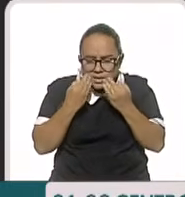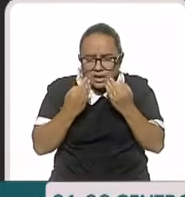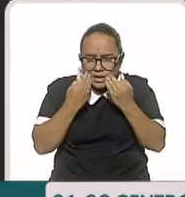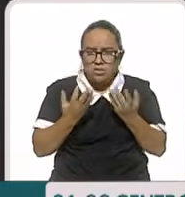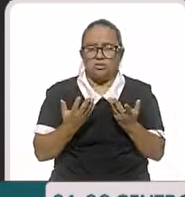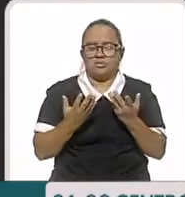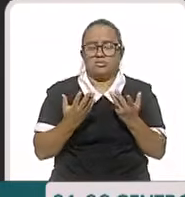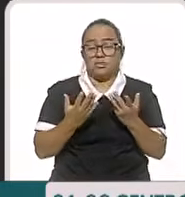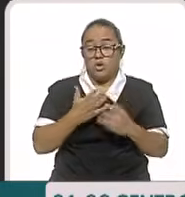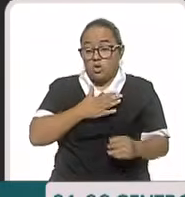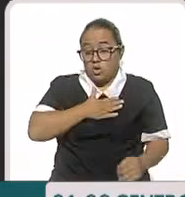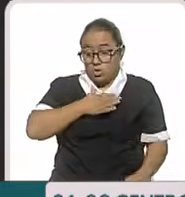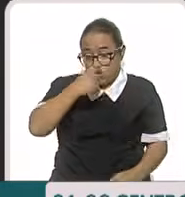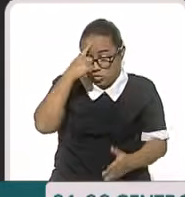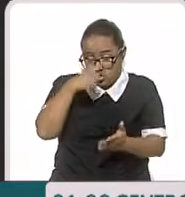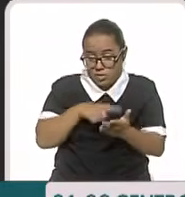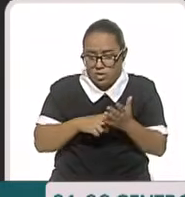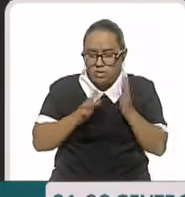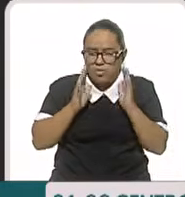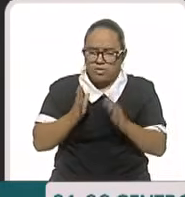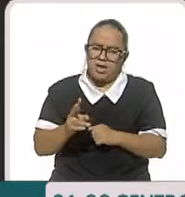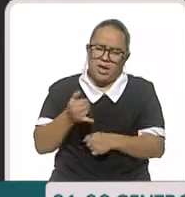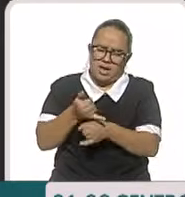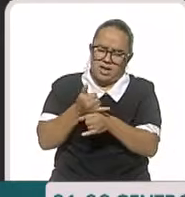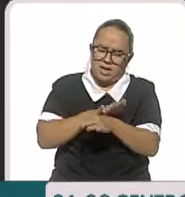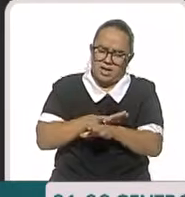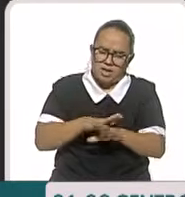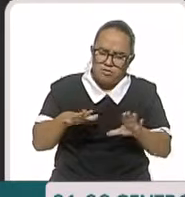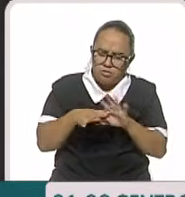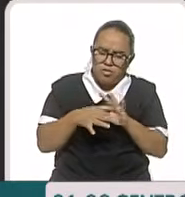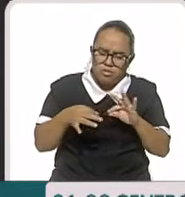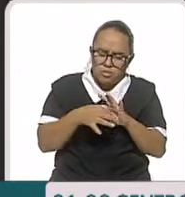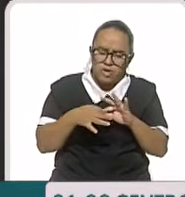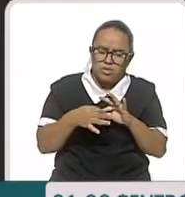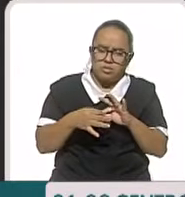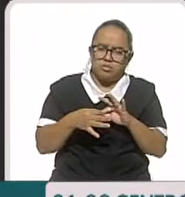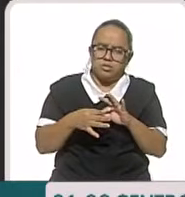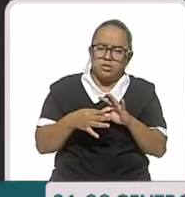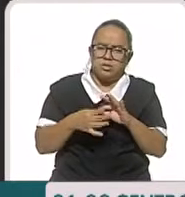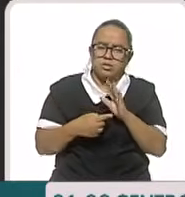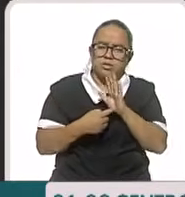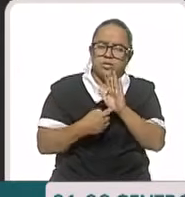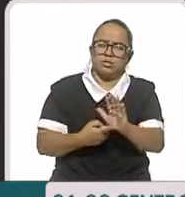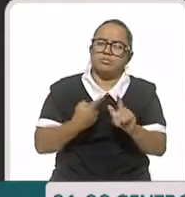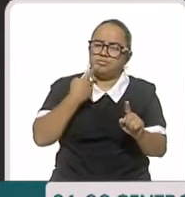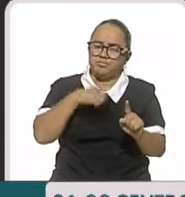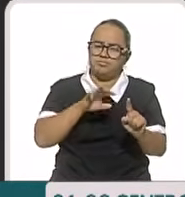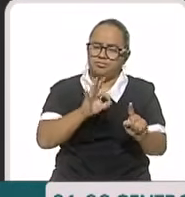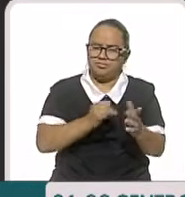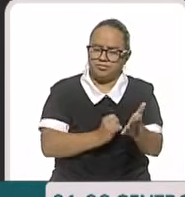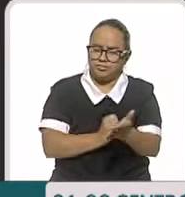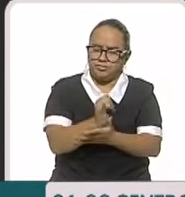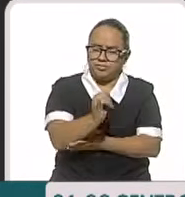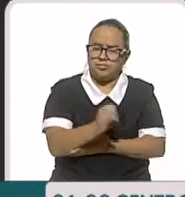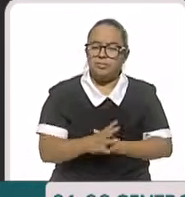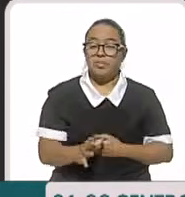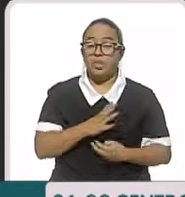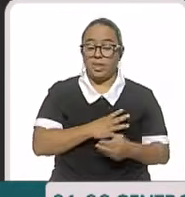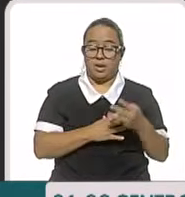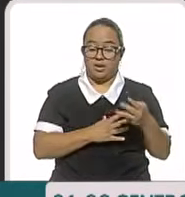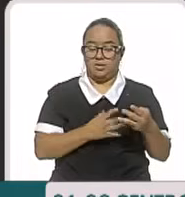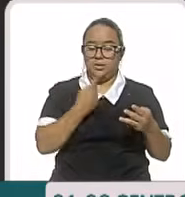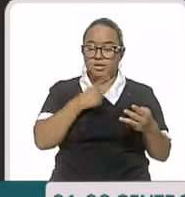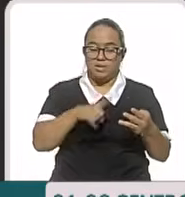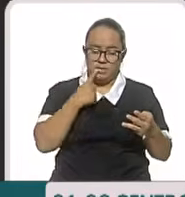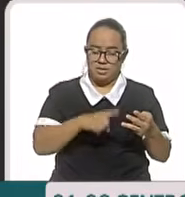presentar, creo que hemos visto bastante información sobre cuando se presentó justamente la acusación formal. Hay tres acusaciones